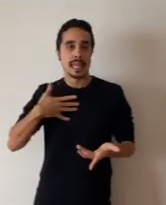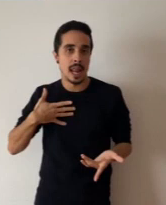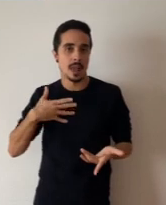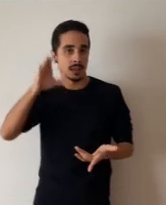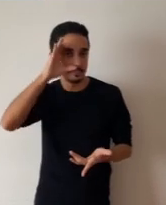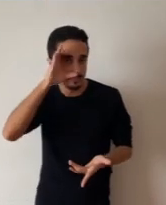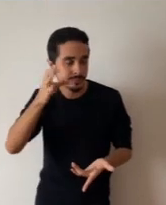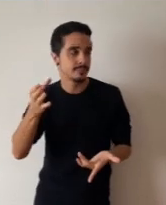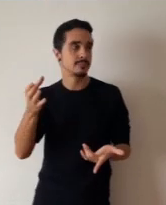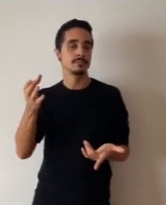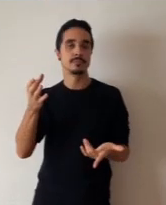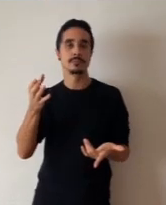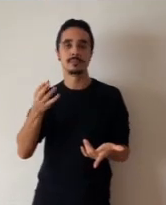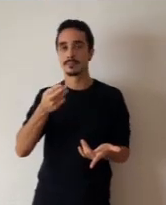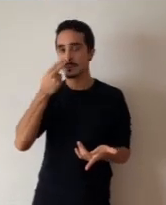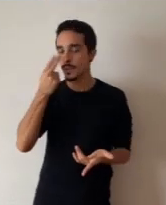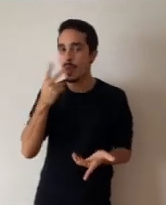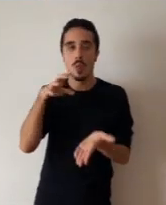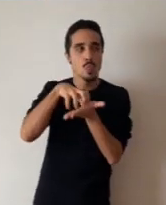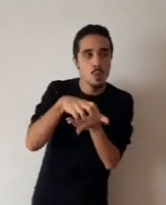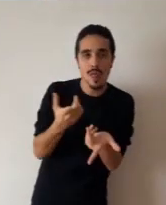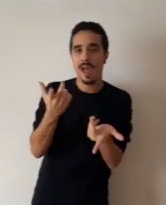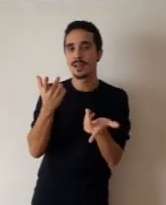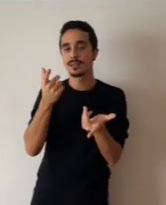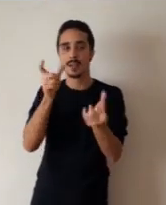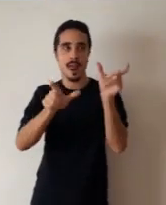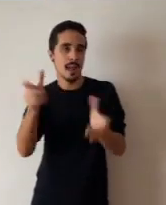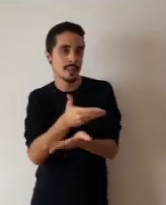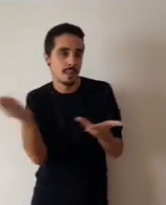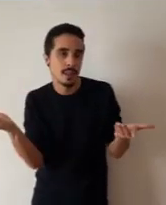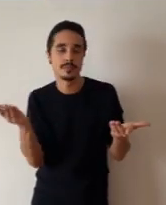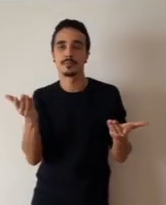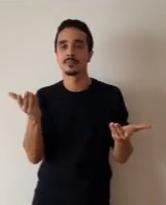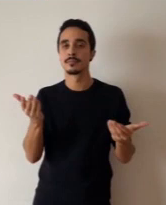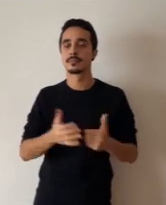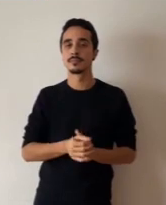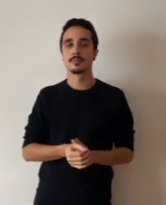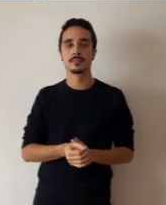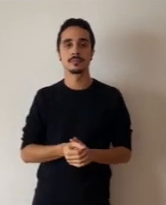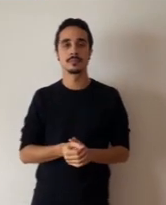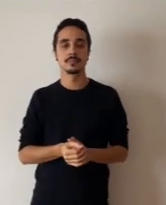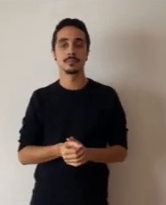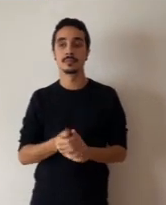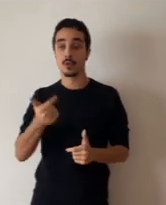bueno, pues escuchar, ver las dudas que plantean las personas,